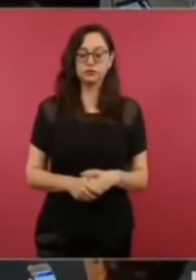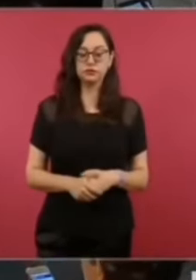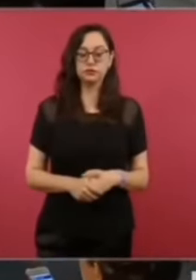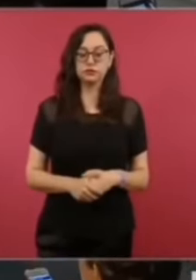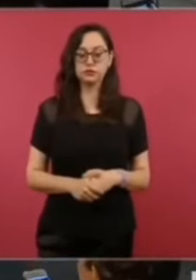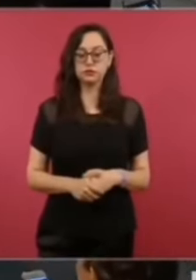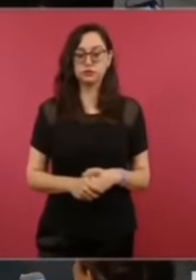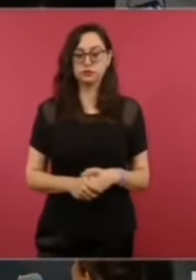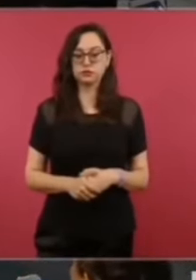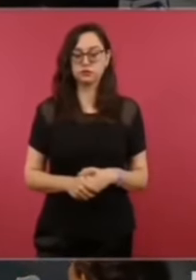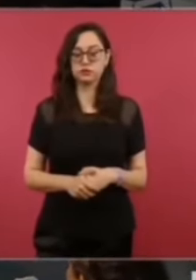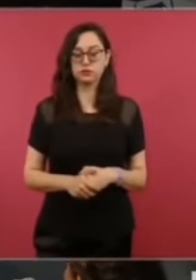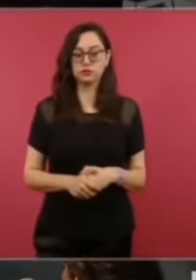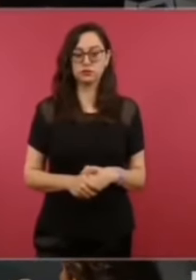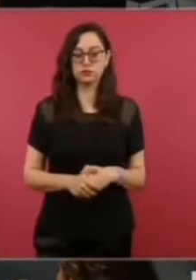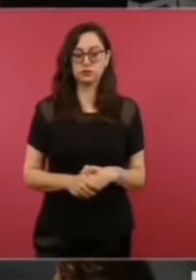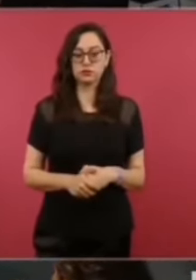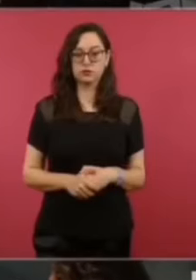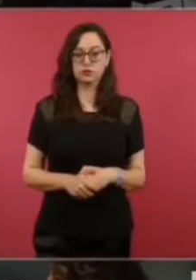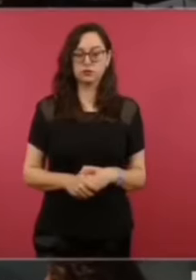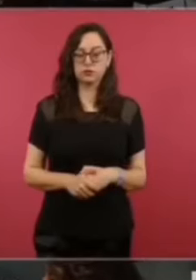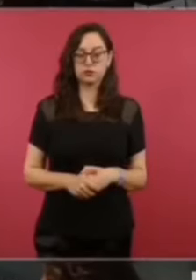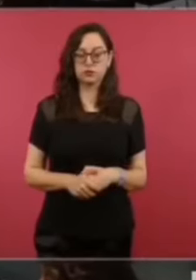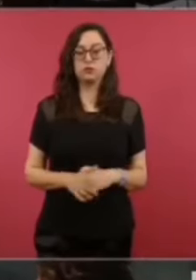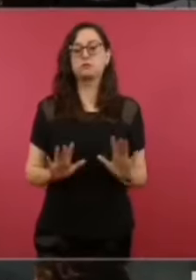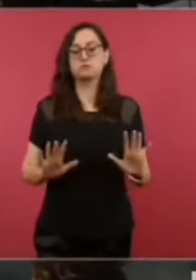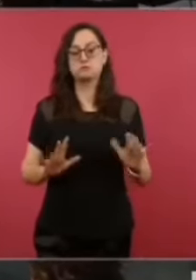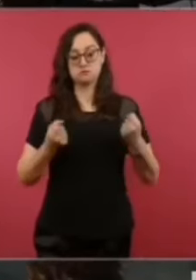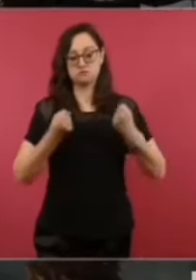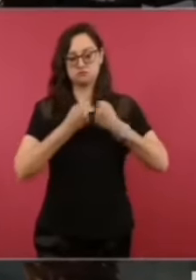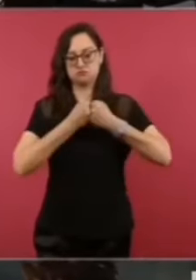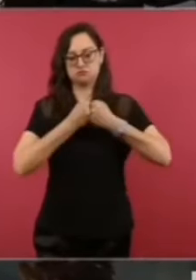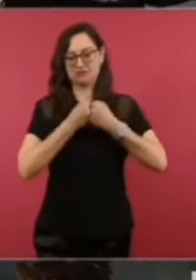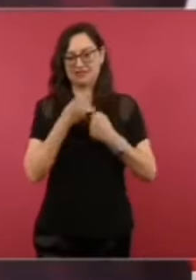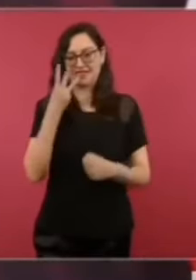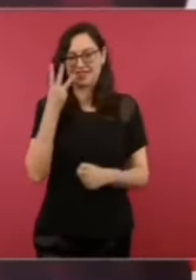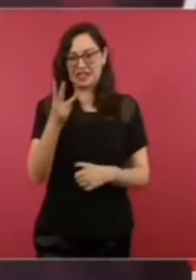Y pues tenemos una frontera de